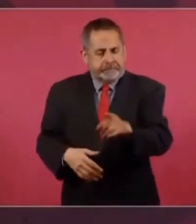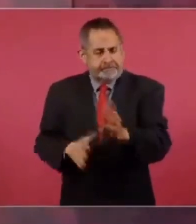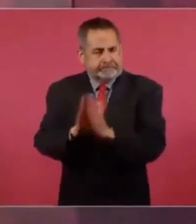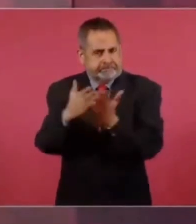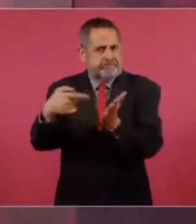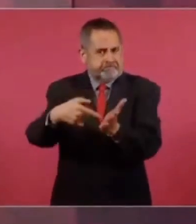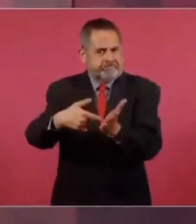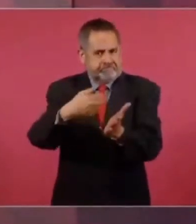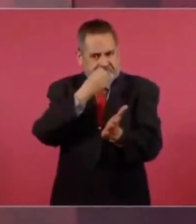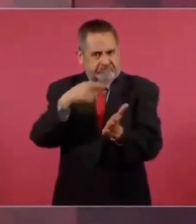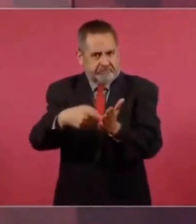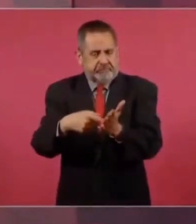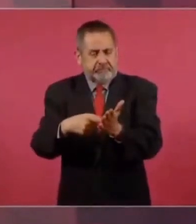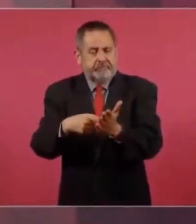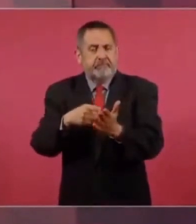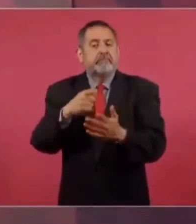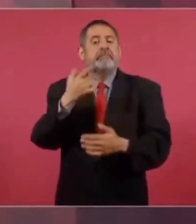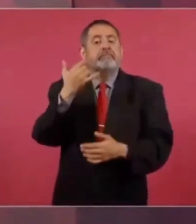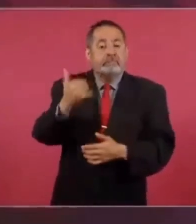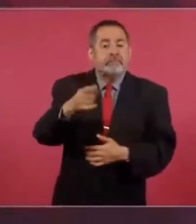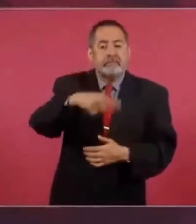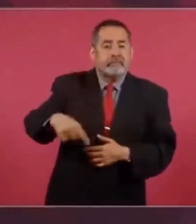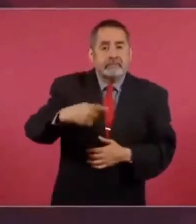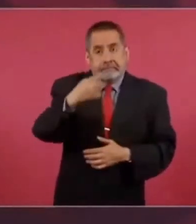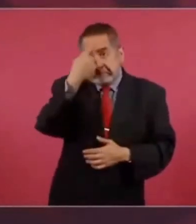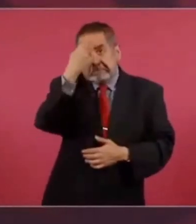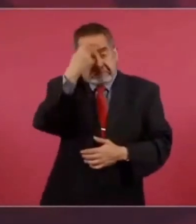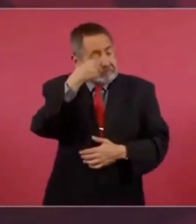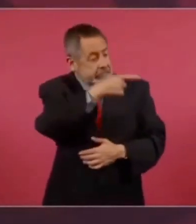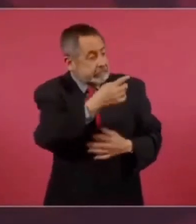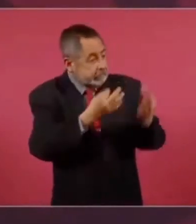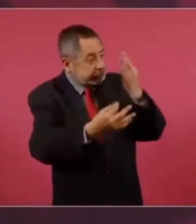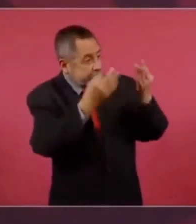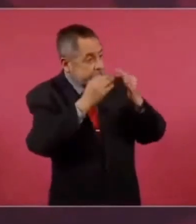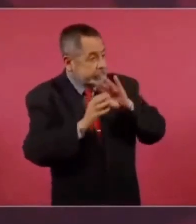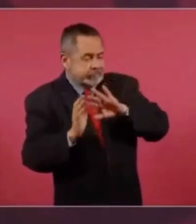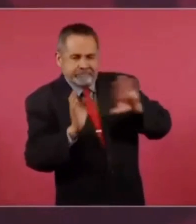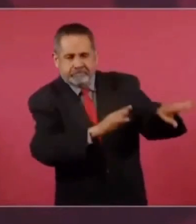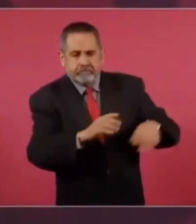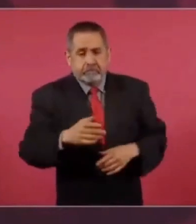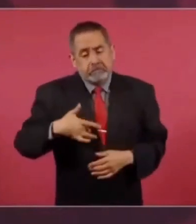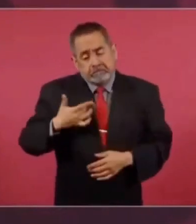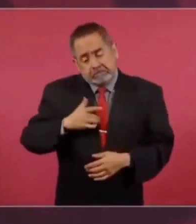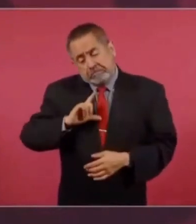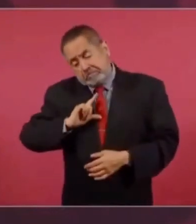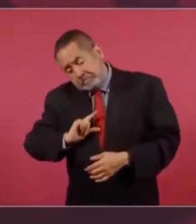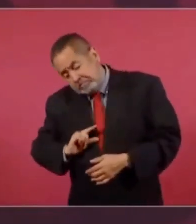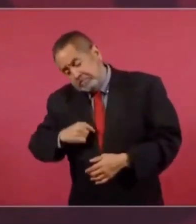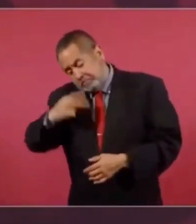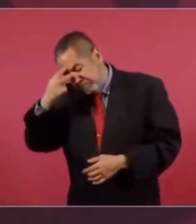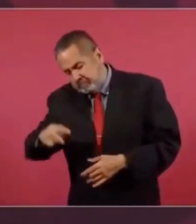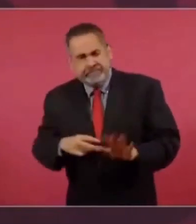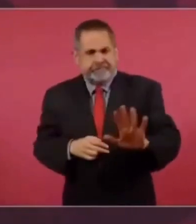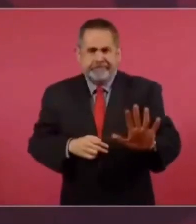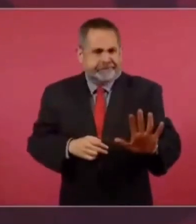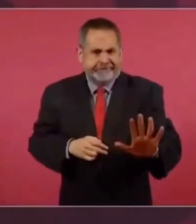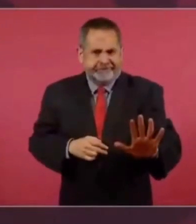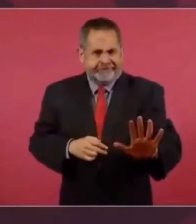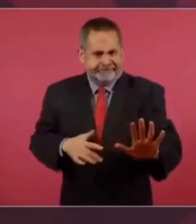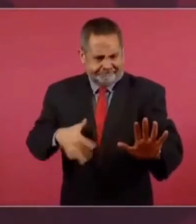y para hacer a un lado los complejos de